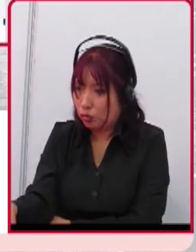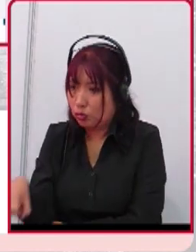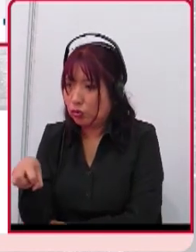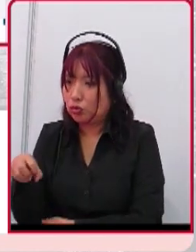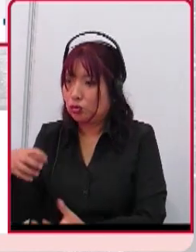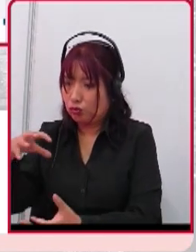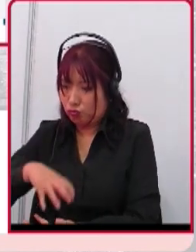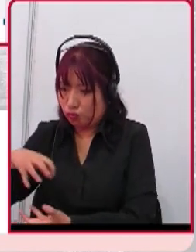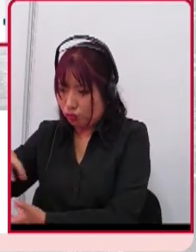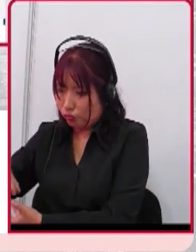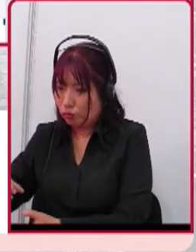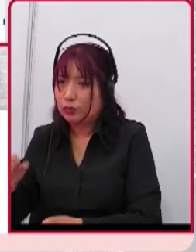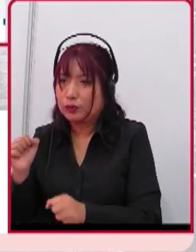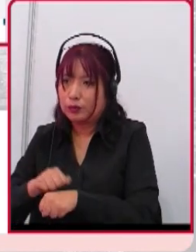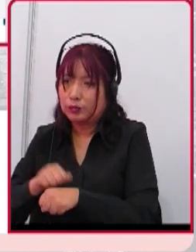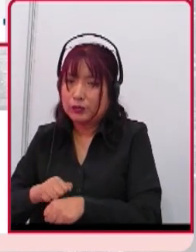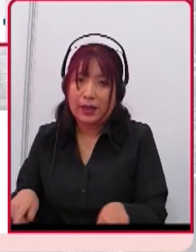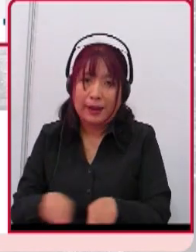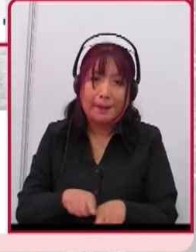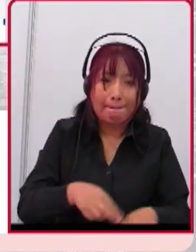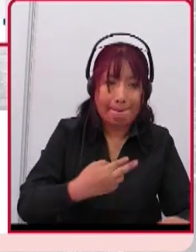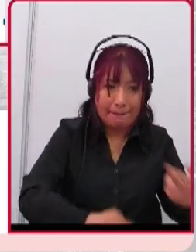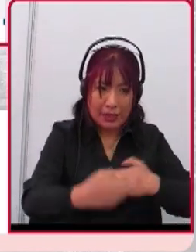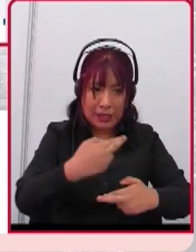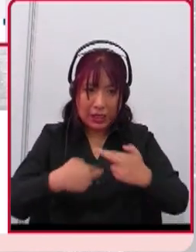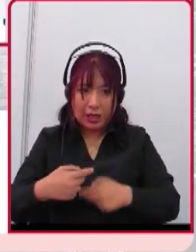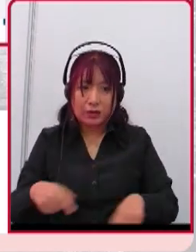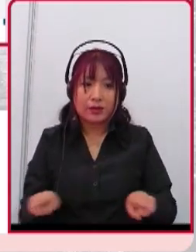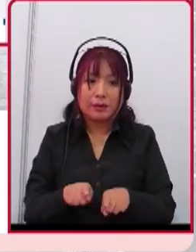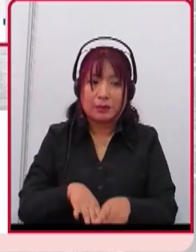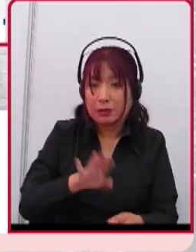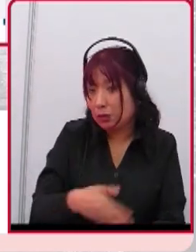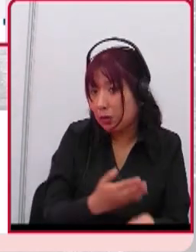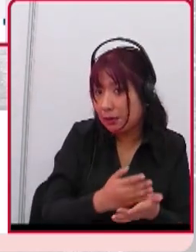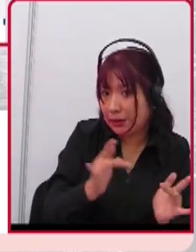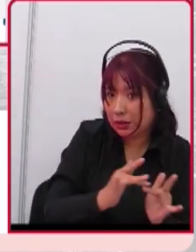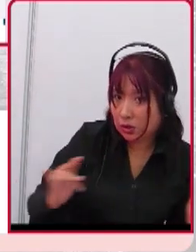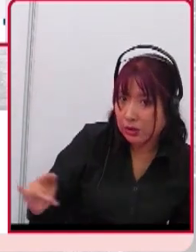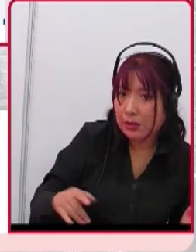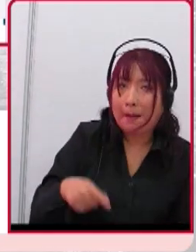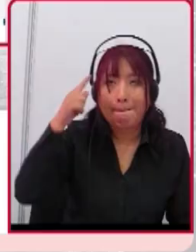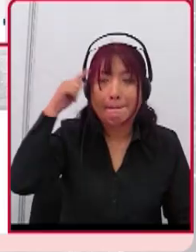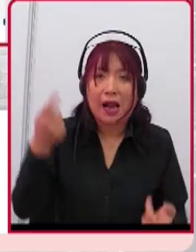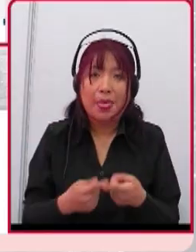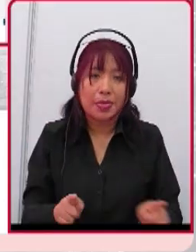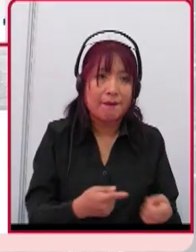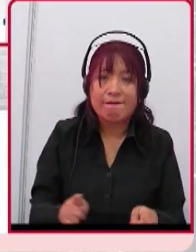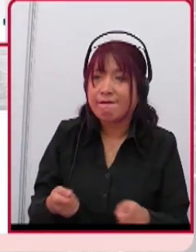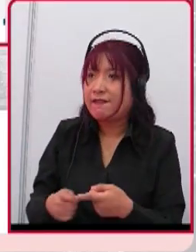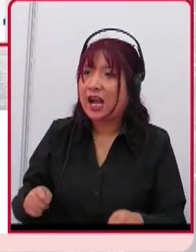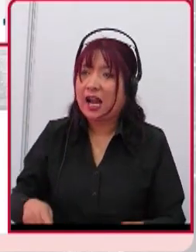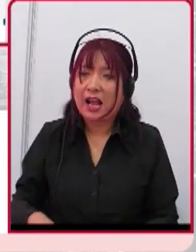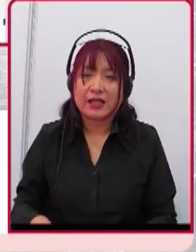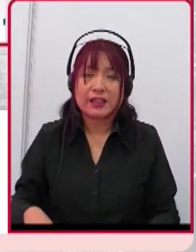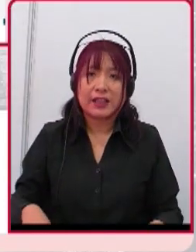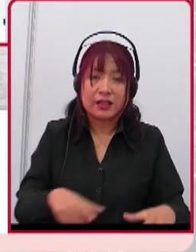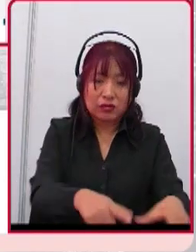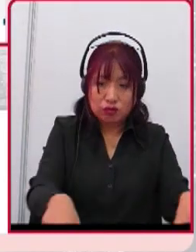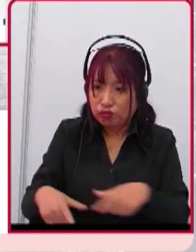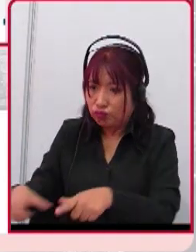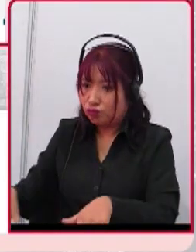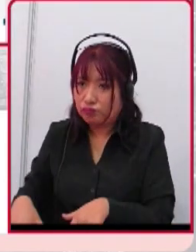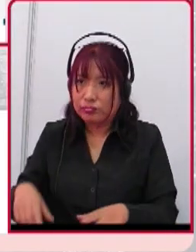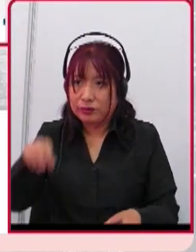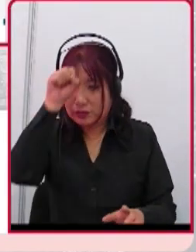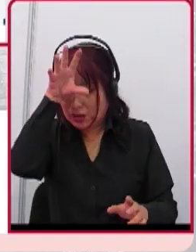autónoma y retorno automático, pero para distintos tipos de minerías subterráneas. Es con ello que nosotros presentamos